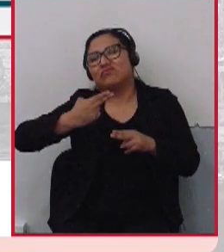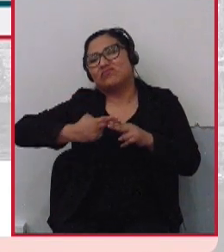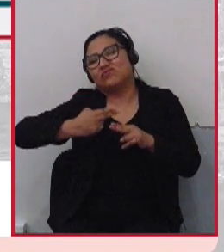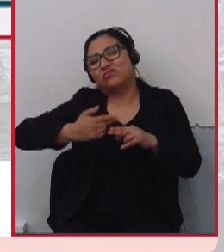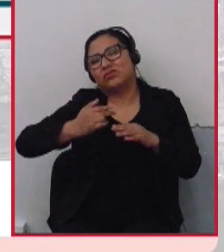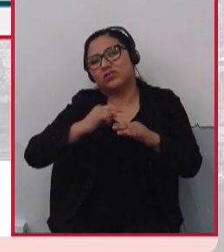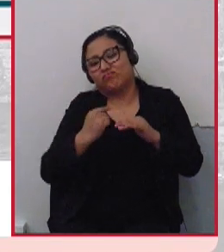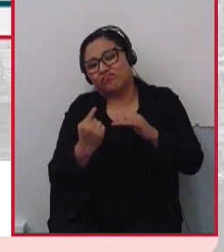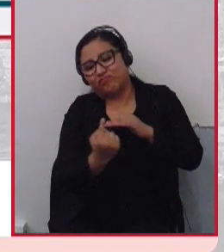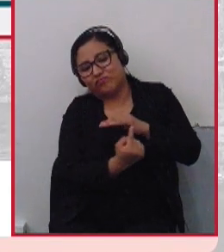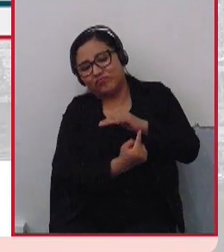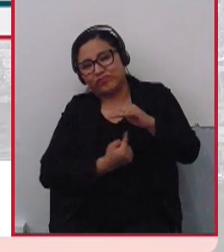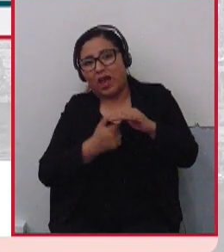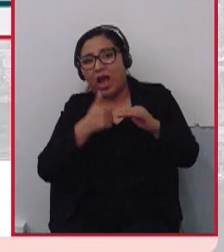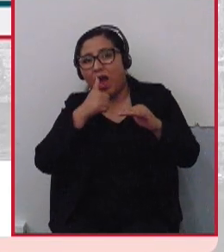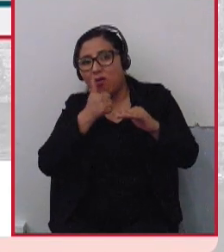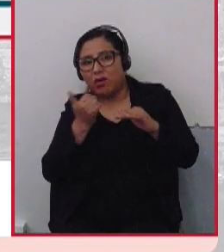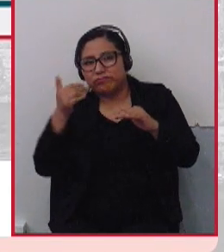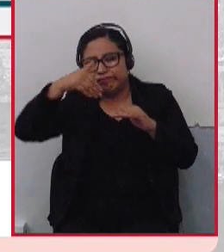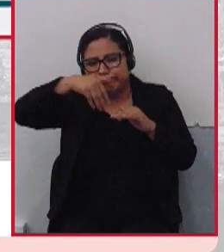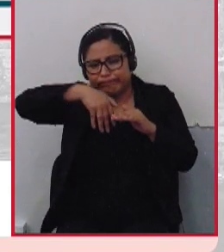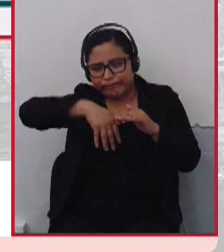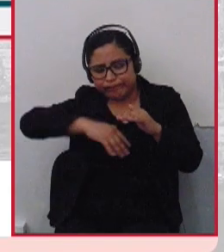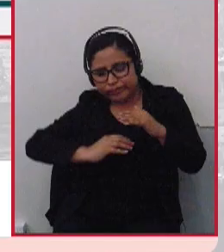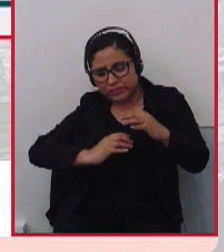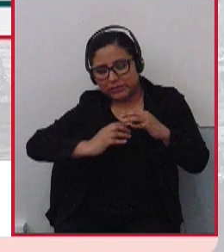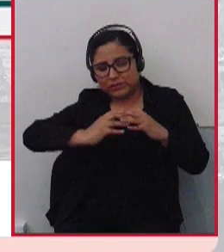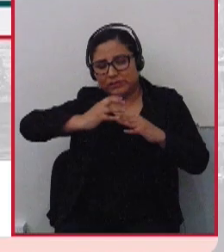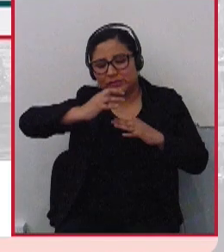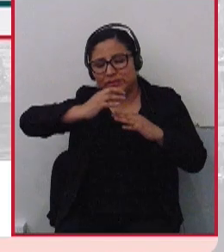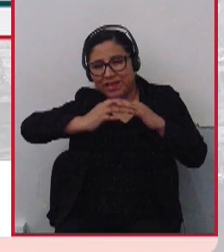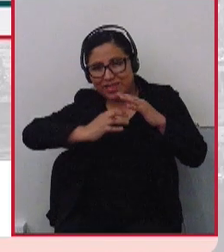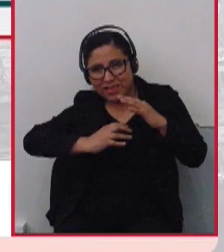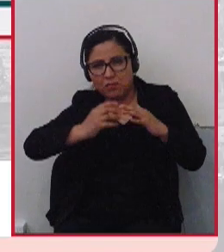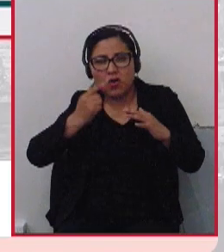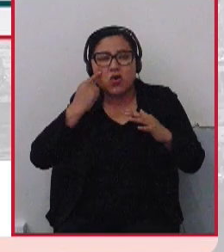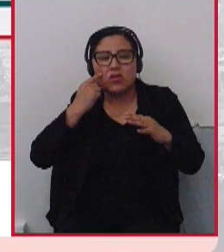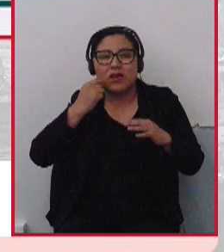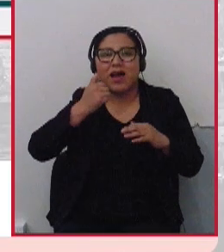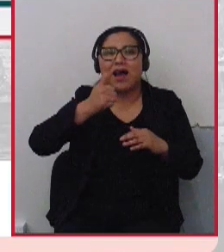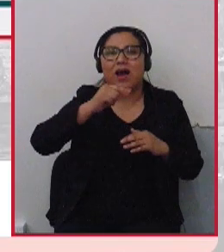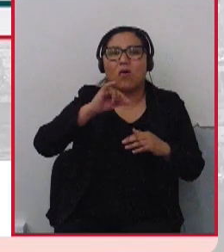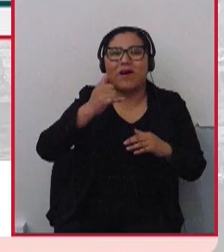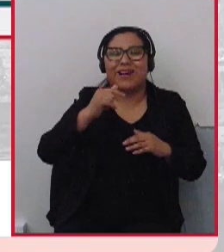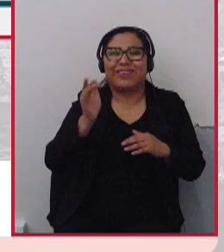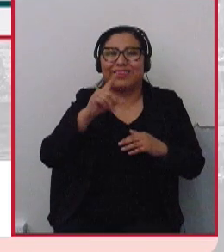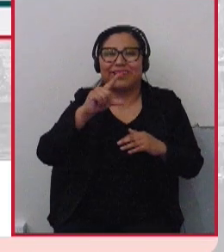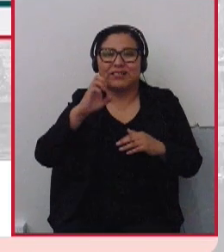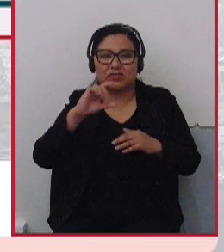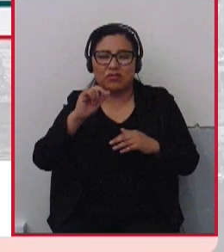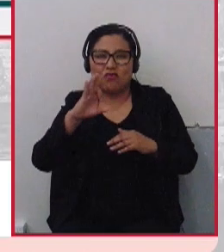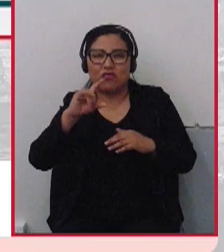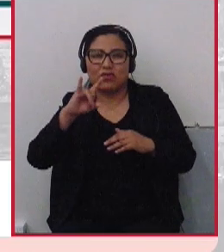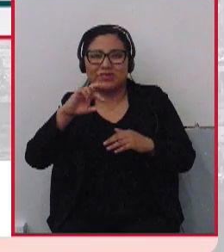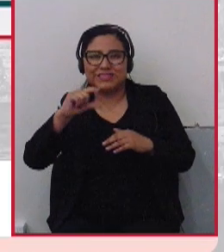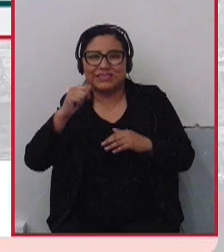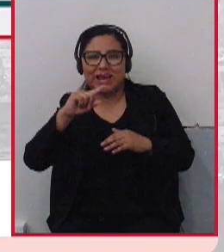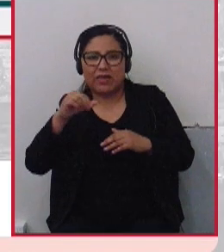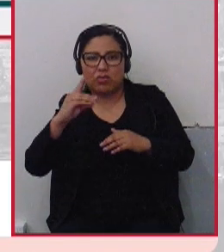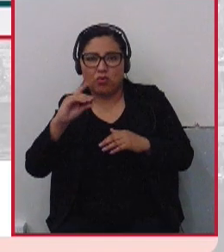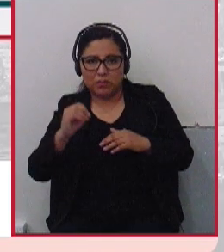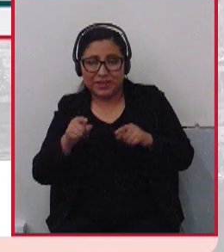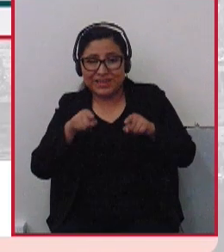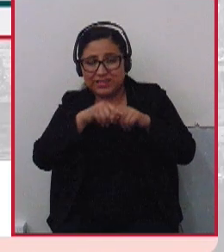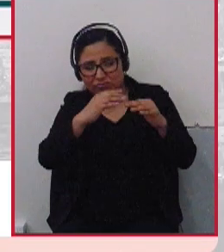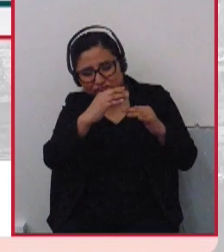conocemos, donde entra el agua y separa el tema, la conocemos, el agua del lecho fluidizado, y ese es el corazón donde separa